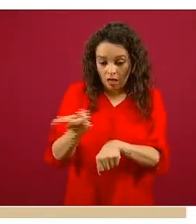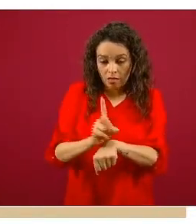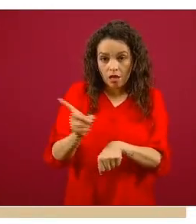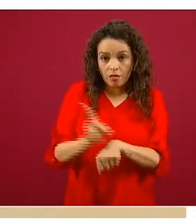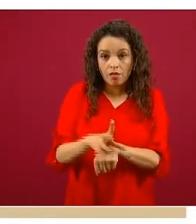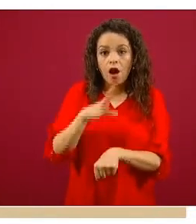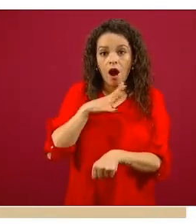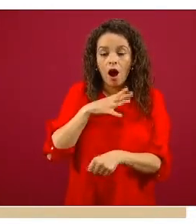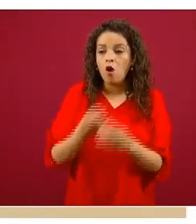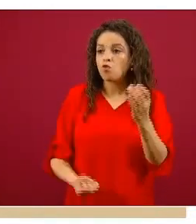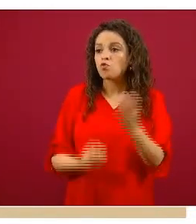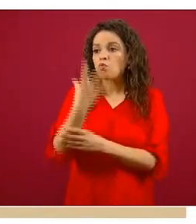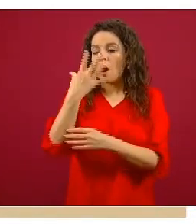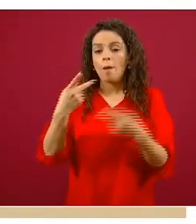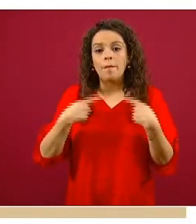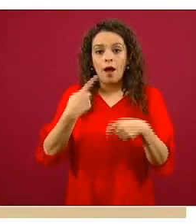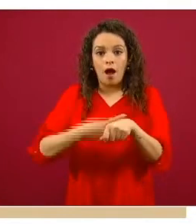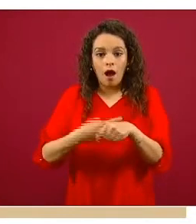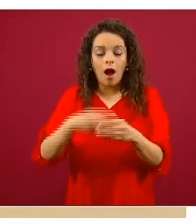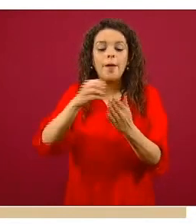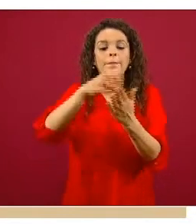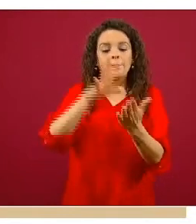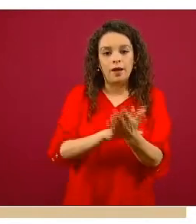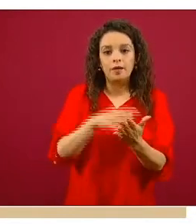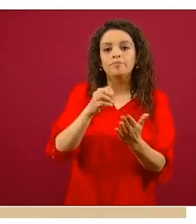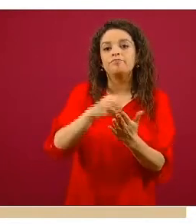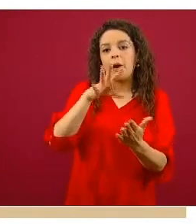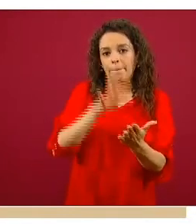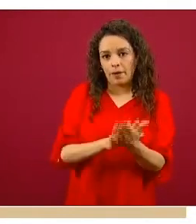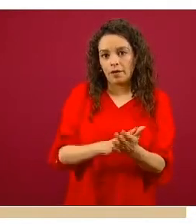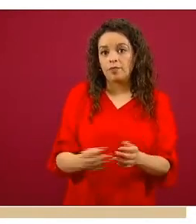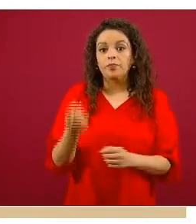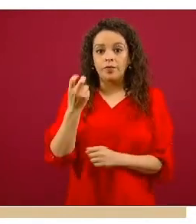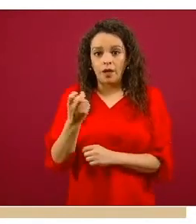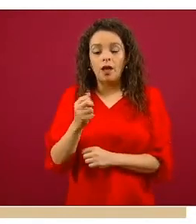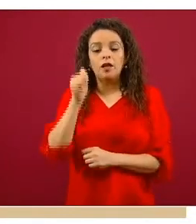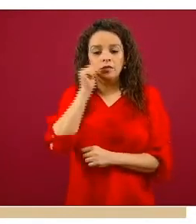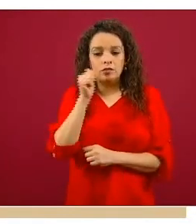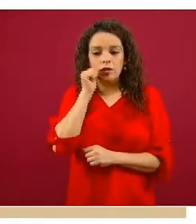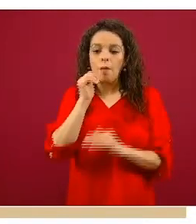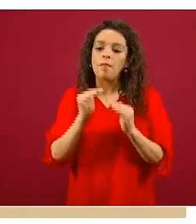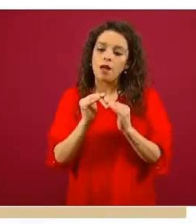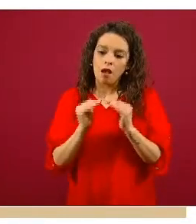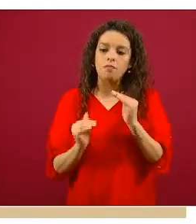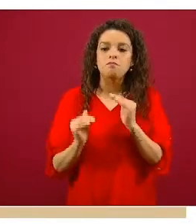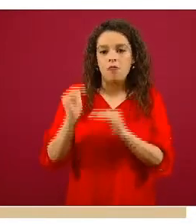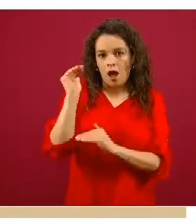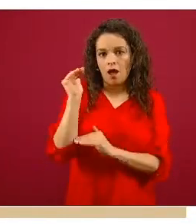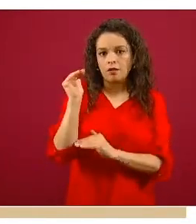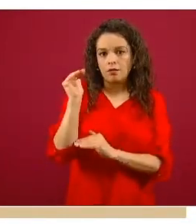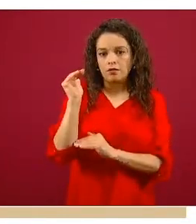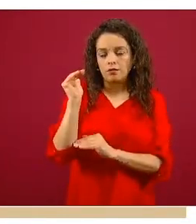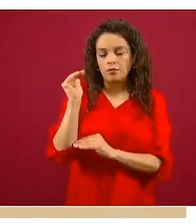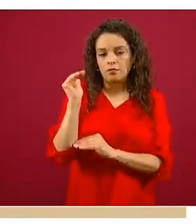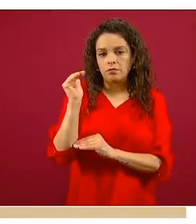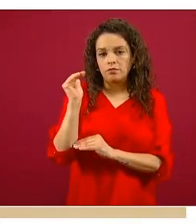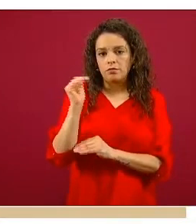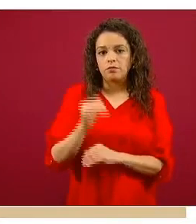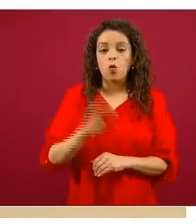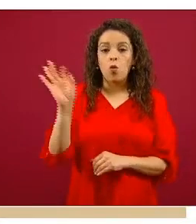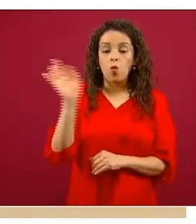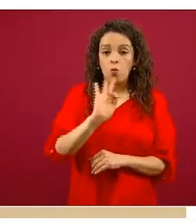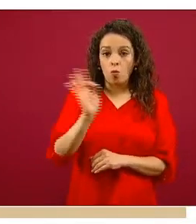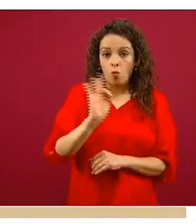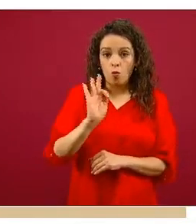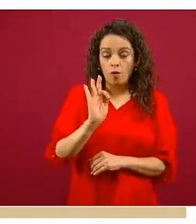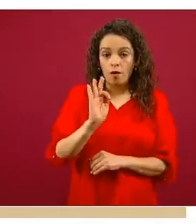confirmando nuevos casos, siempre en este caso el incremento va a ser positivo. La reducción máxima que en un momento voy a